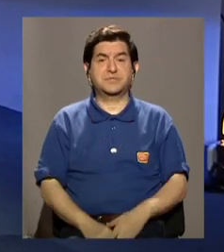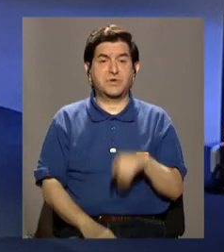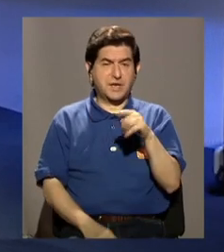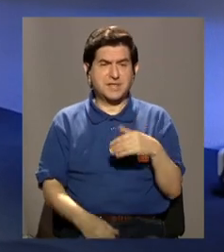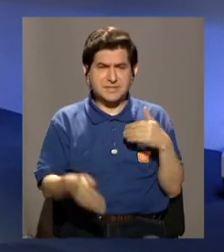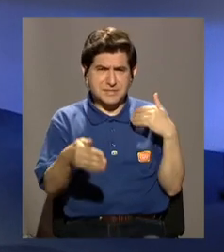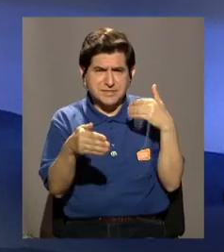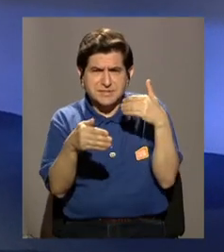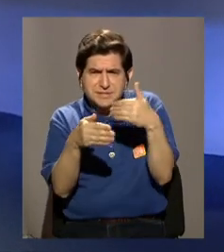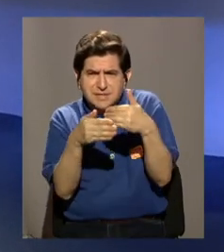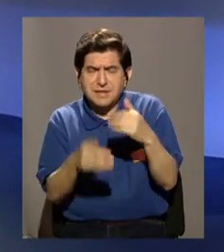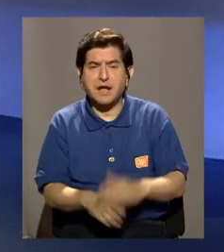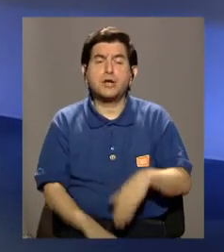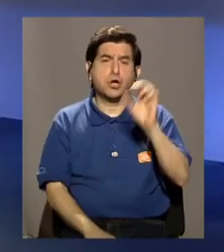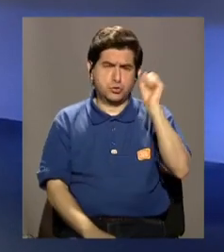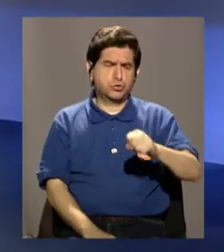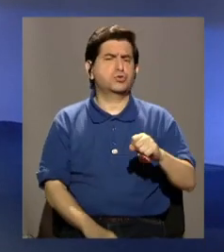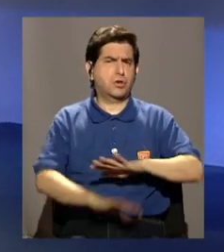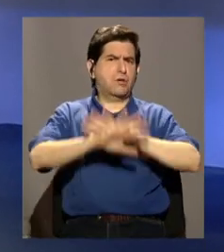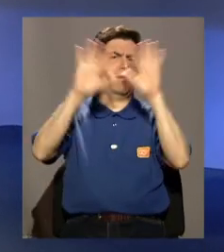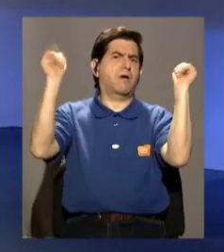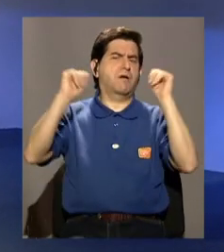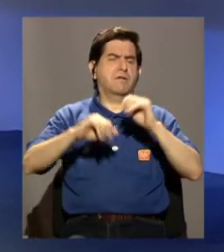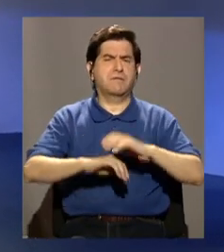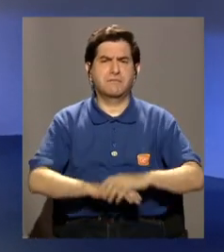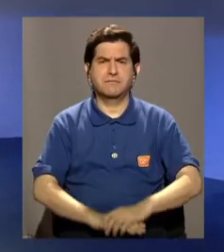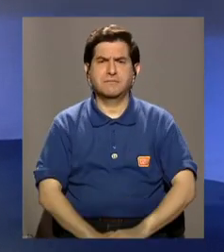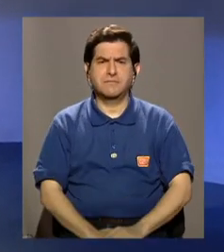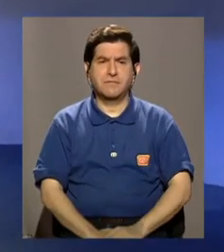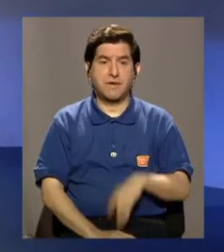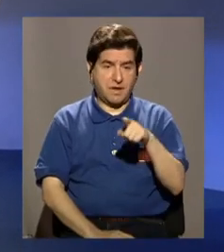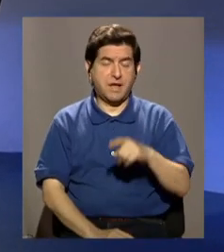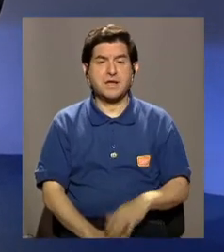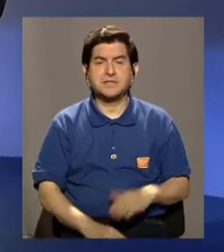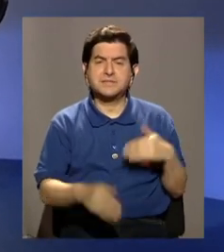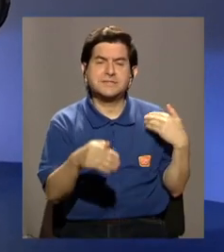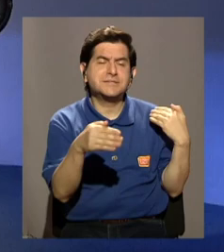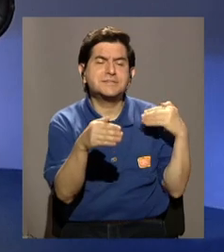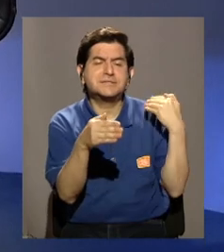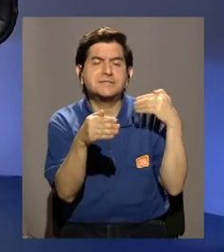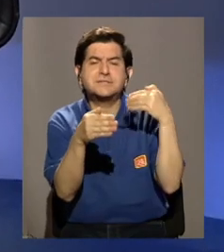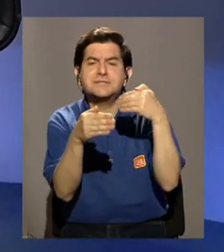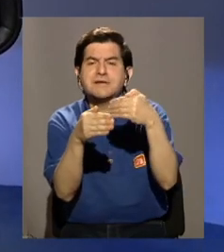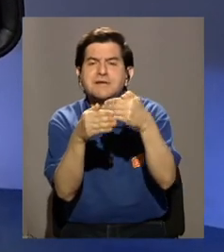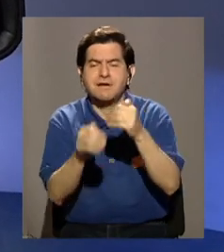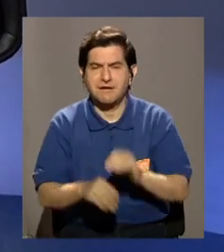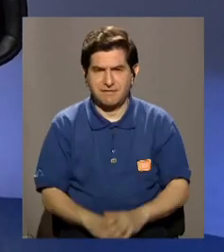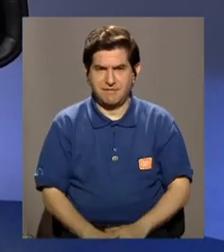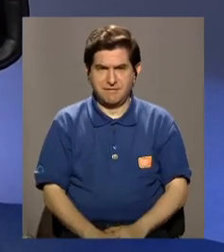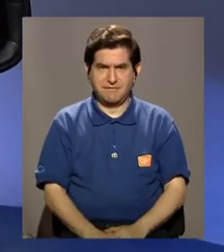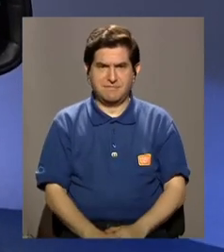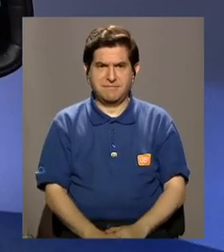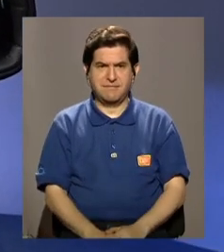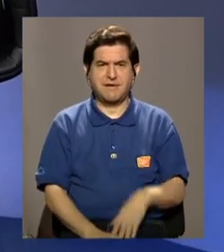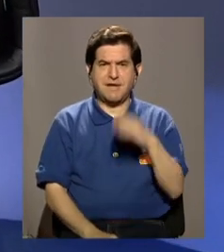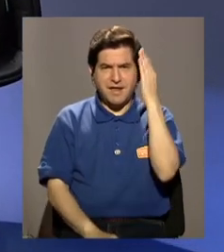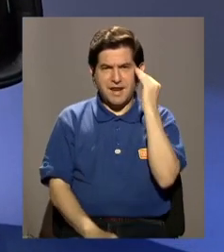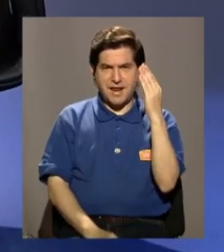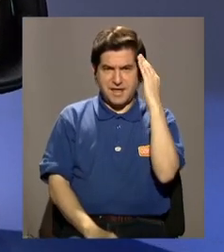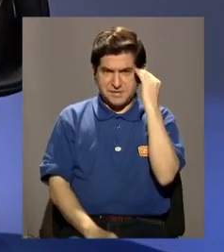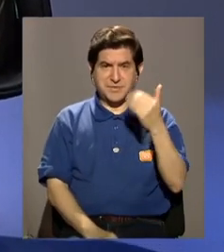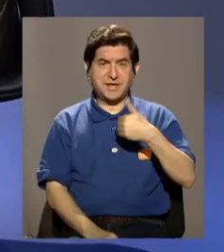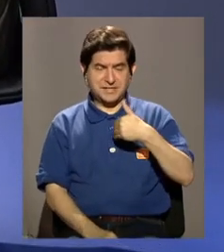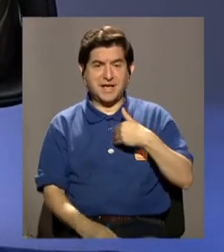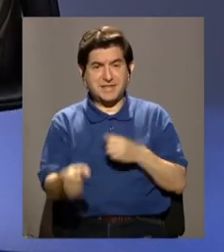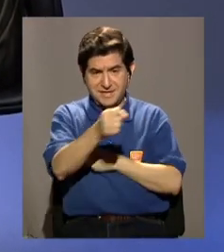mucho más cercanas muy cercano claro porque esto es una proximidad de lo que experimenta uno en